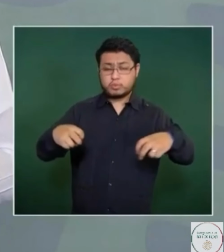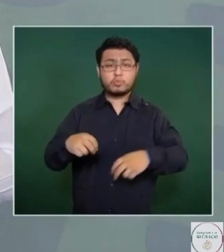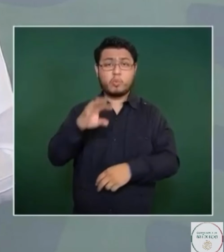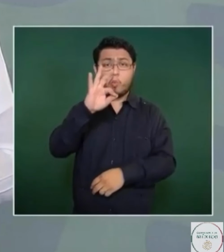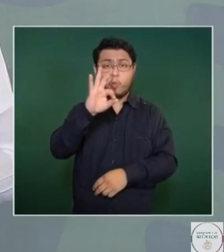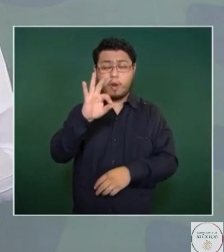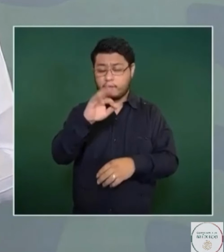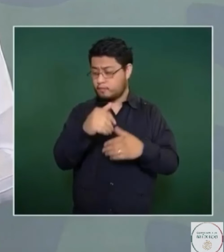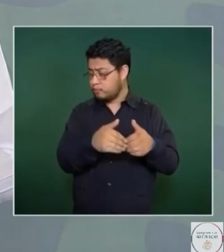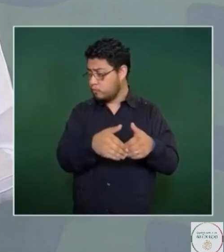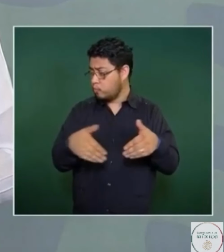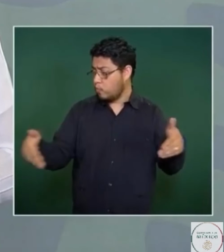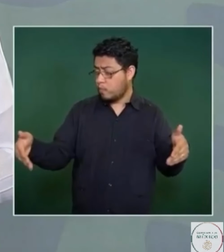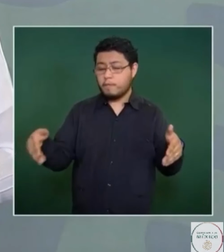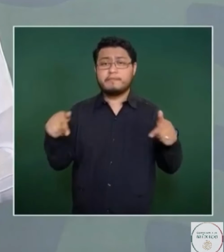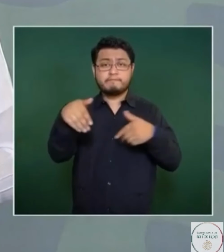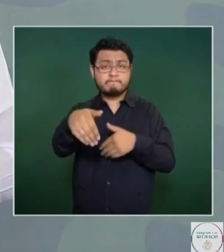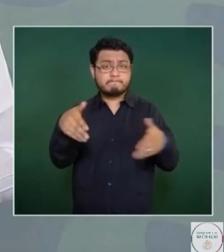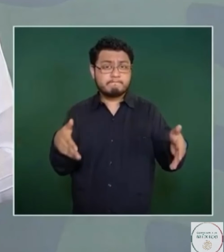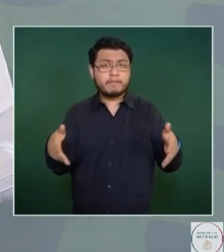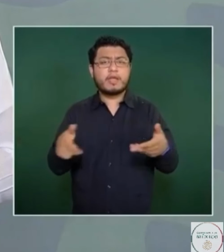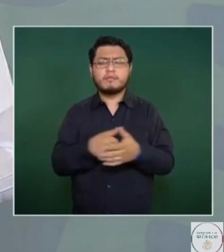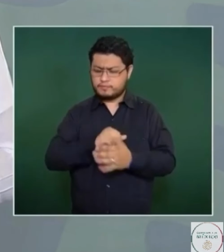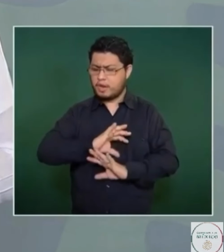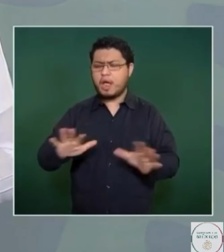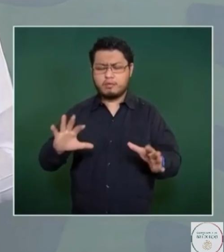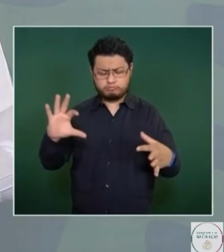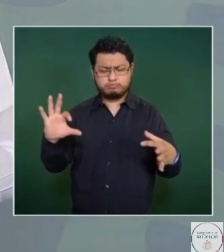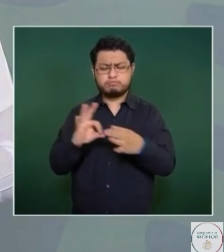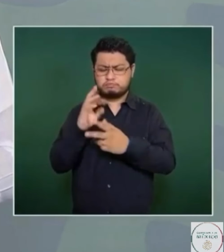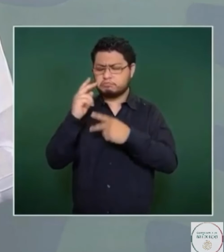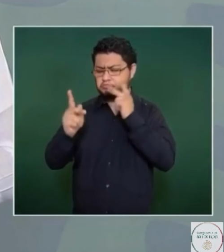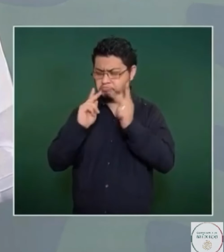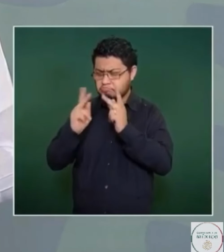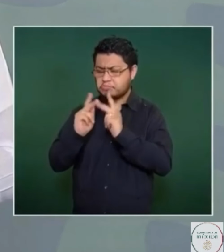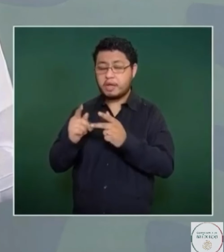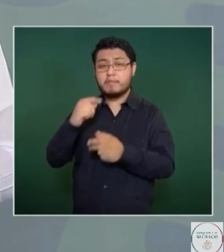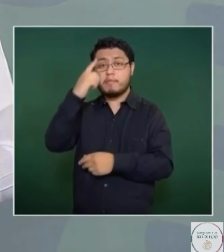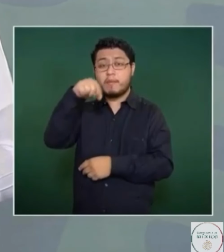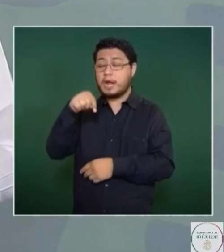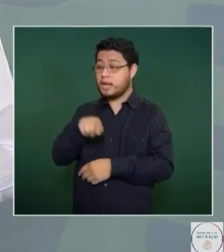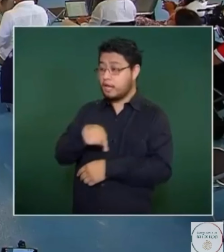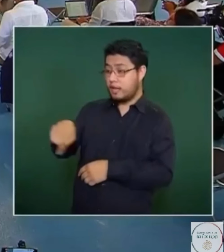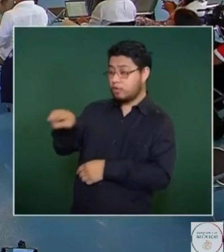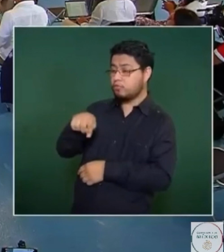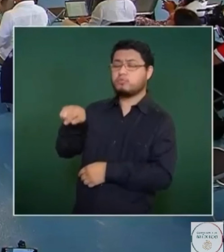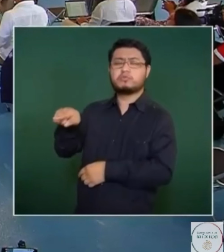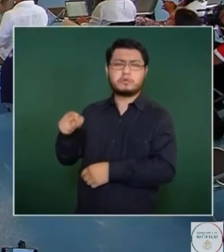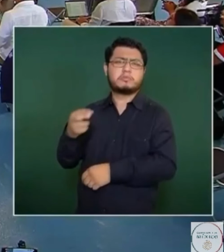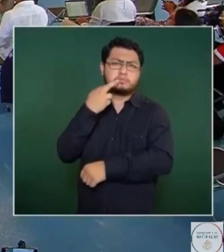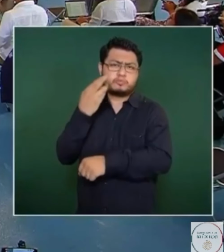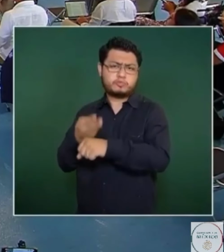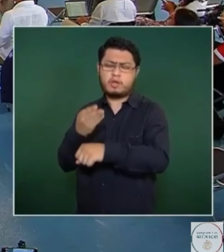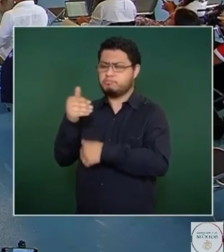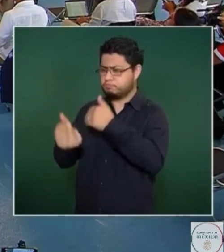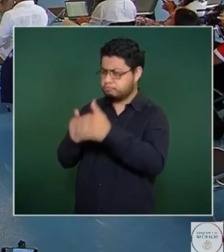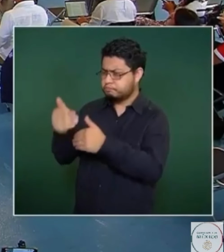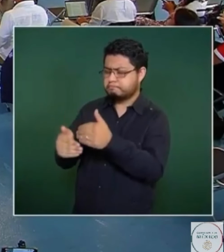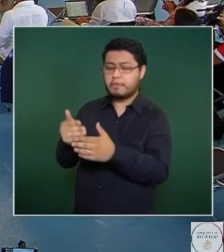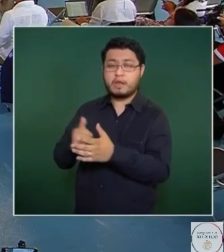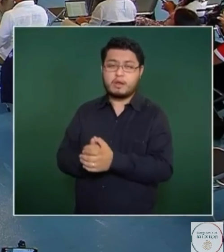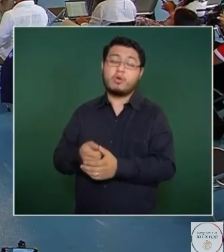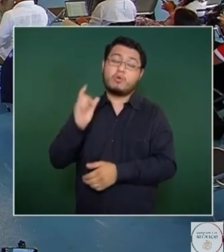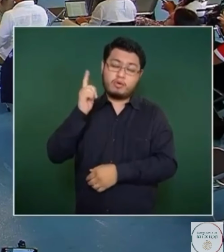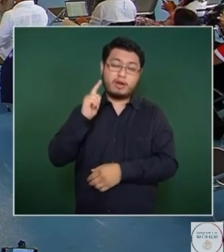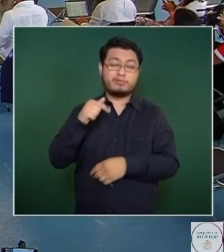una carta de intención con la naviera italiana Fincantieri para que ellos construyan un astillero. Así que seguramente, presidente, en los